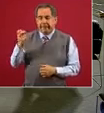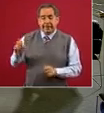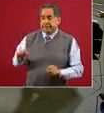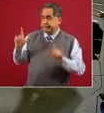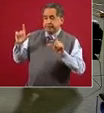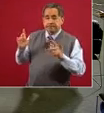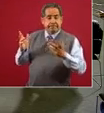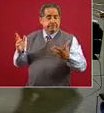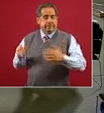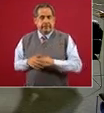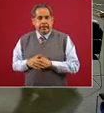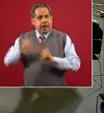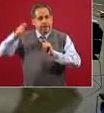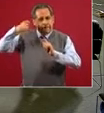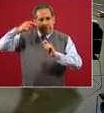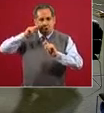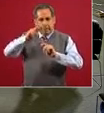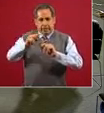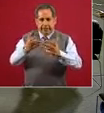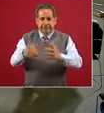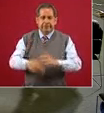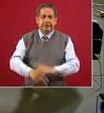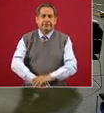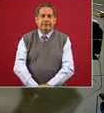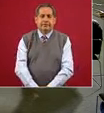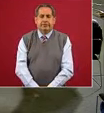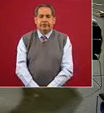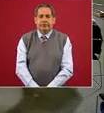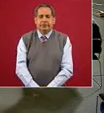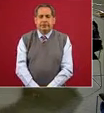presentación y vamos a ver un video.